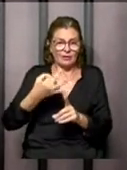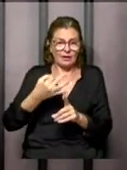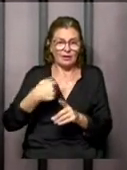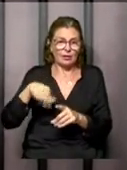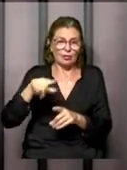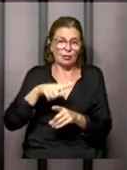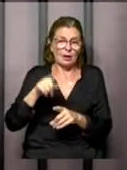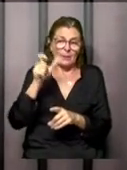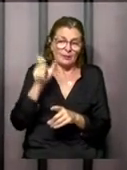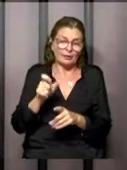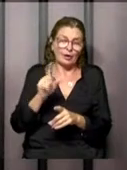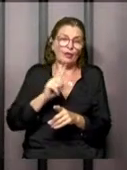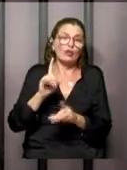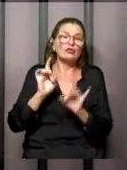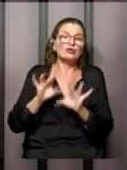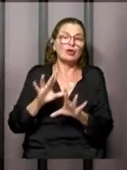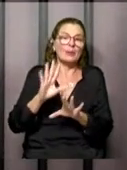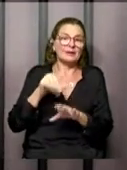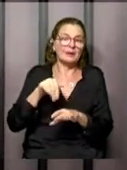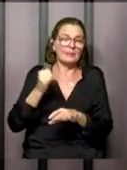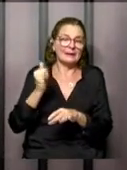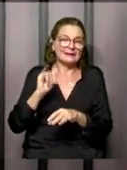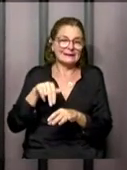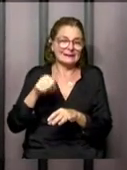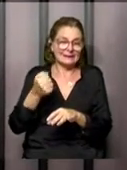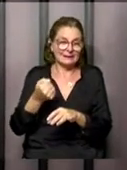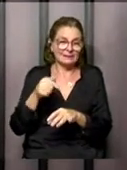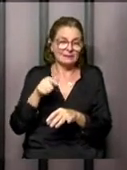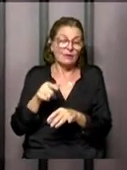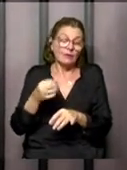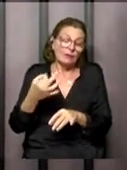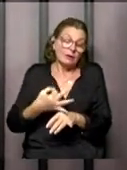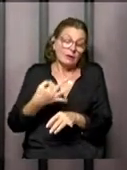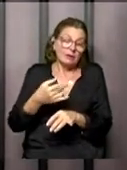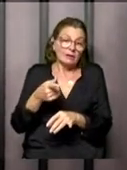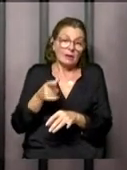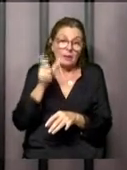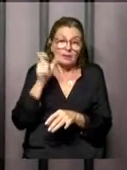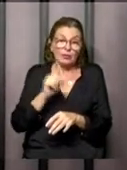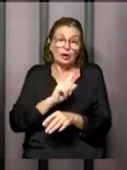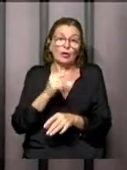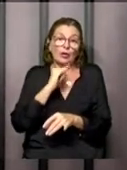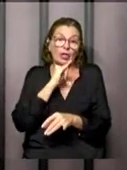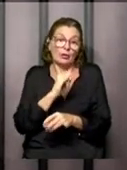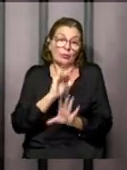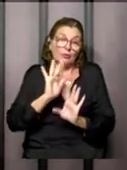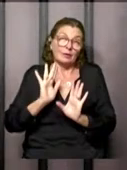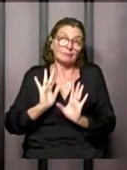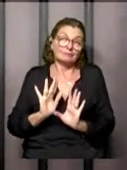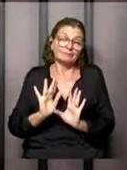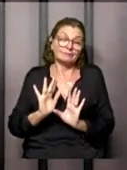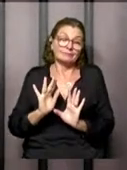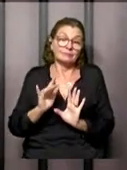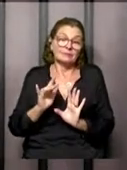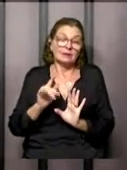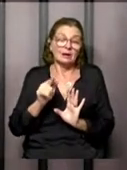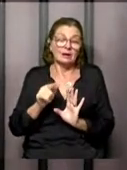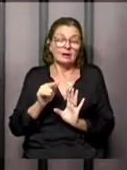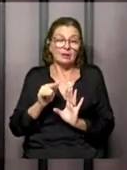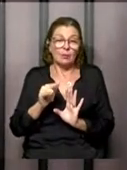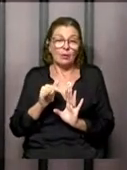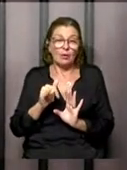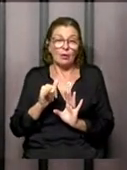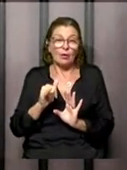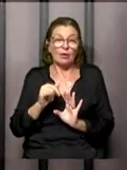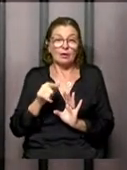Martina, pero bueno, si fuera por esa realidad, las personas no denunciarían. Lo cierto es que Martina hace la